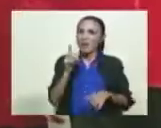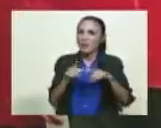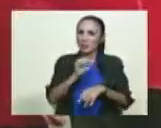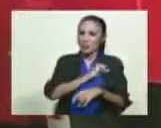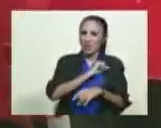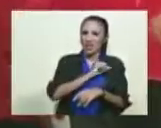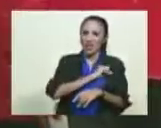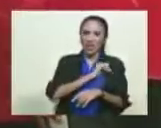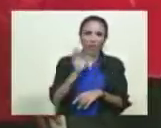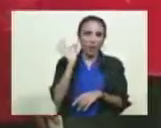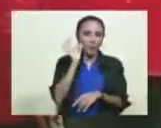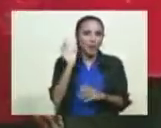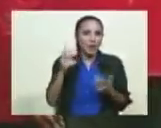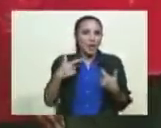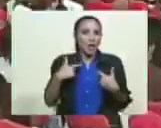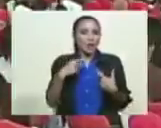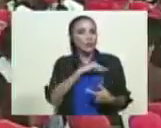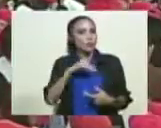Uno escucha